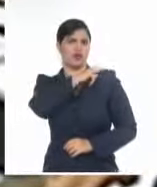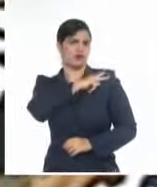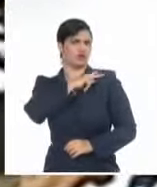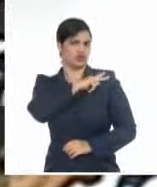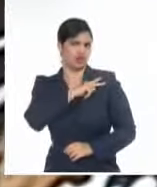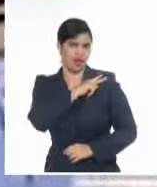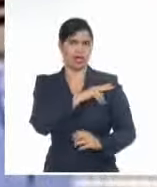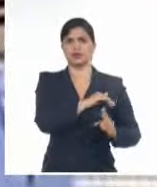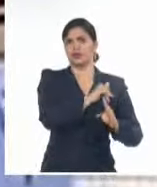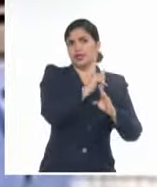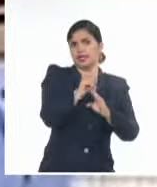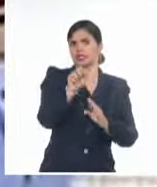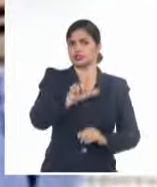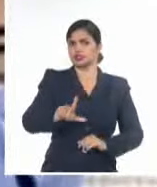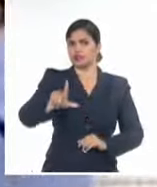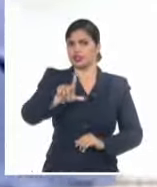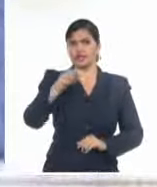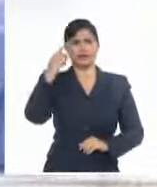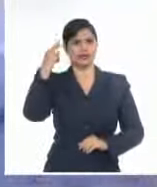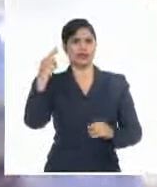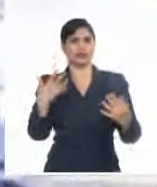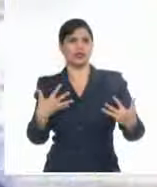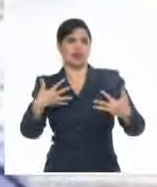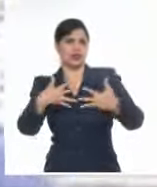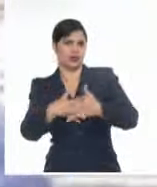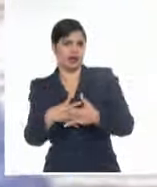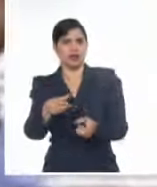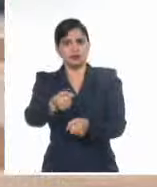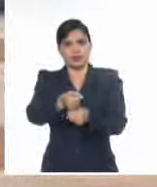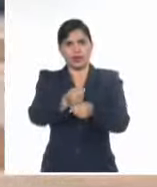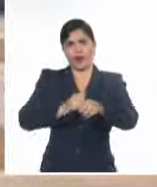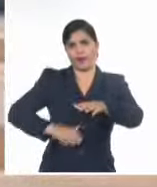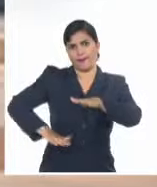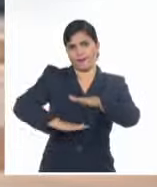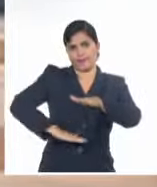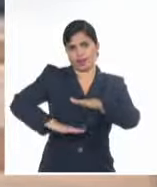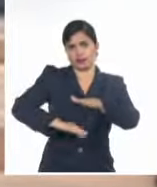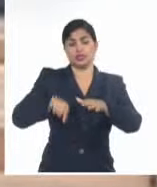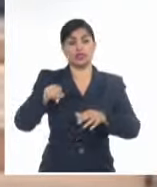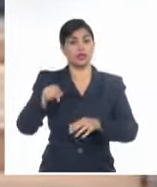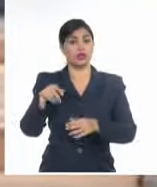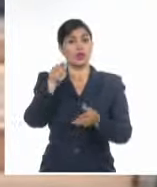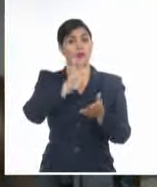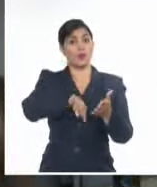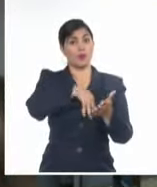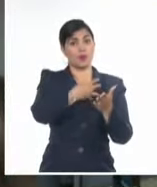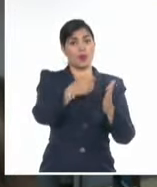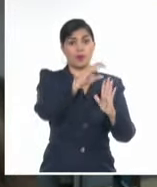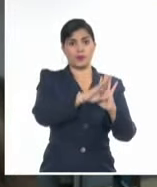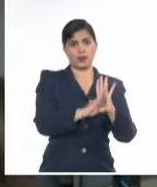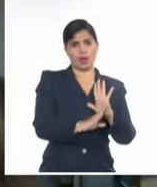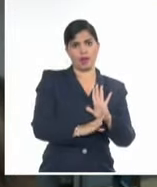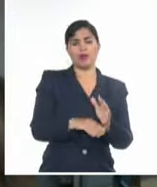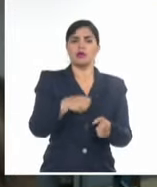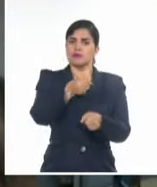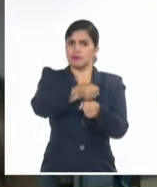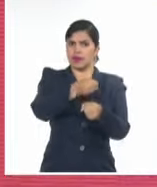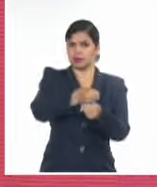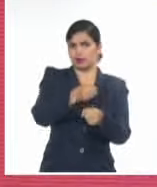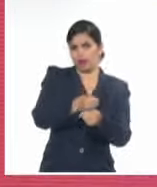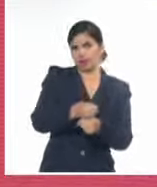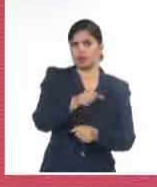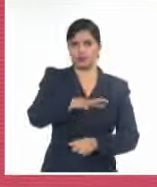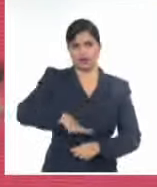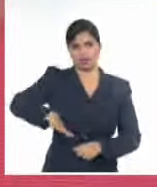la bandera de la renovación permanente, el trabajo en la base y la construcción de un programa común para realzar la voz americana ante el mundo.